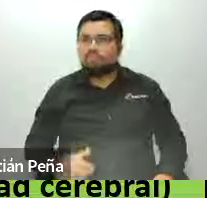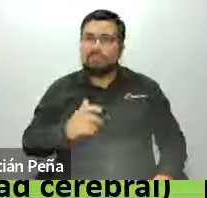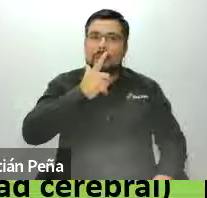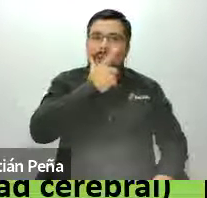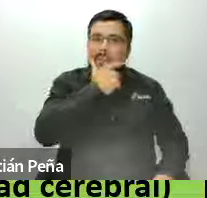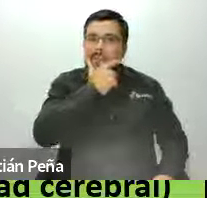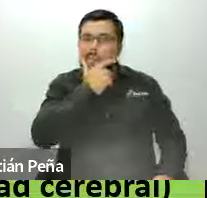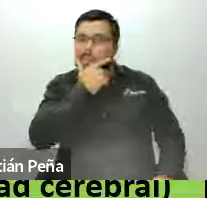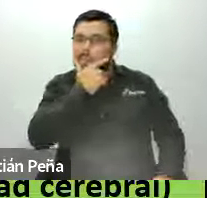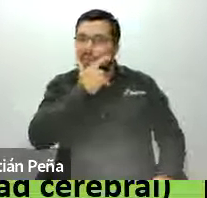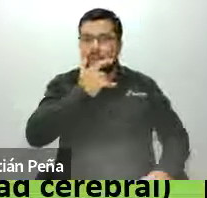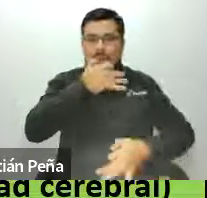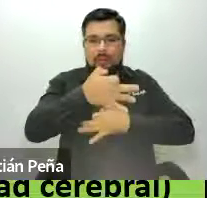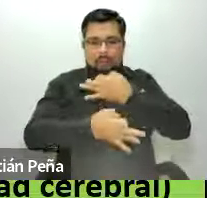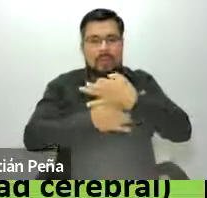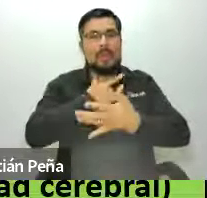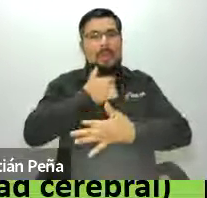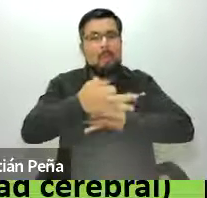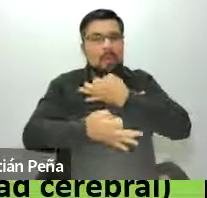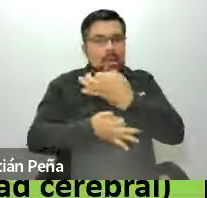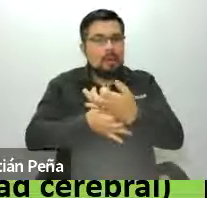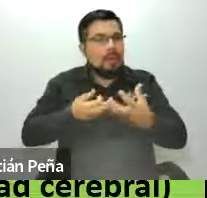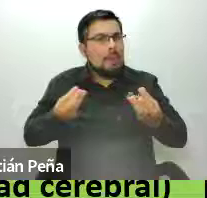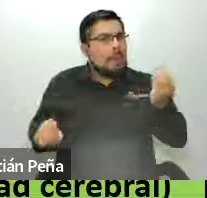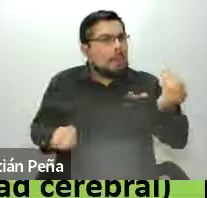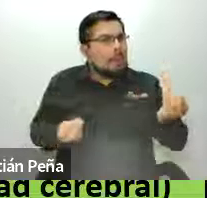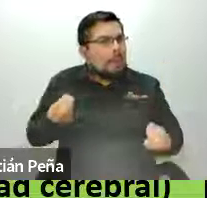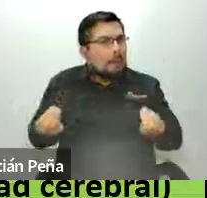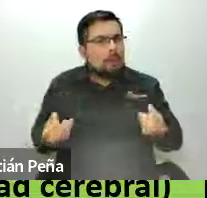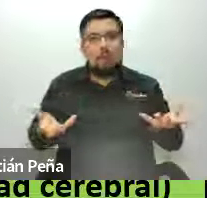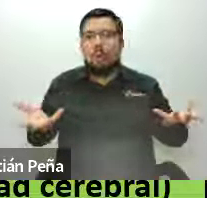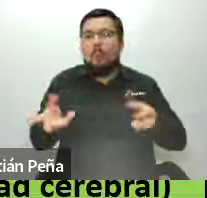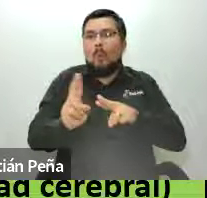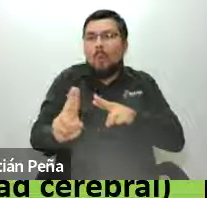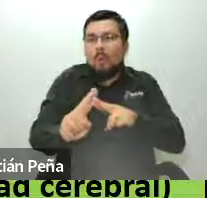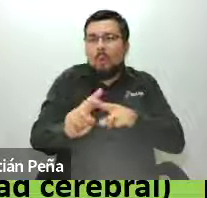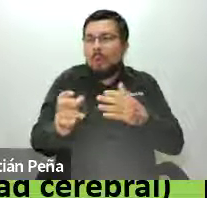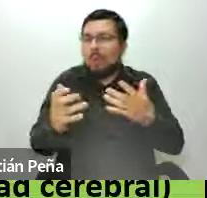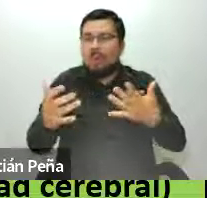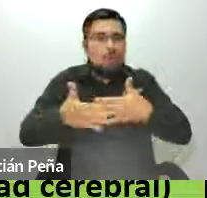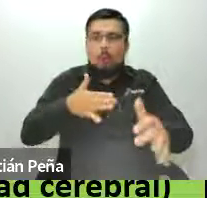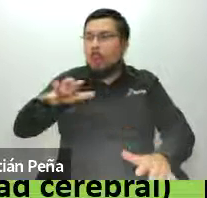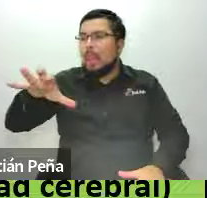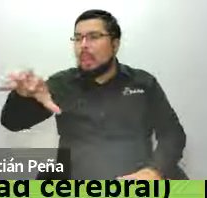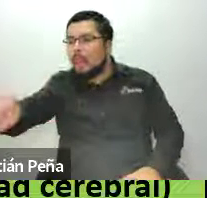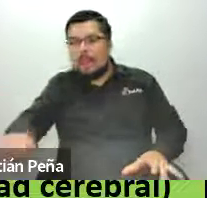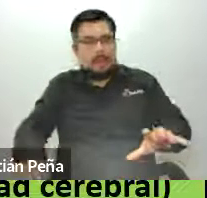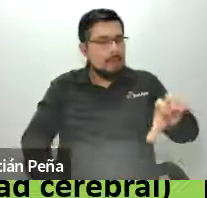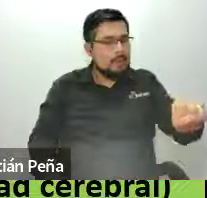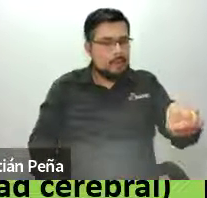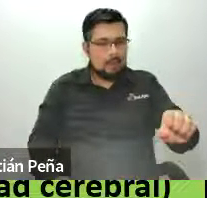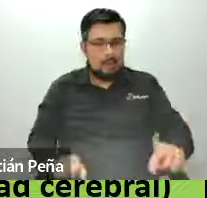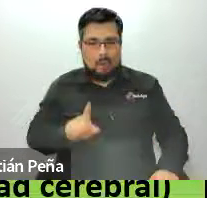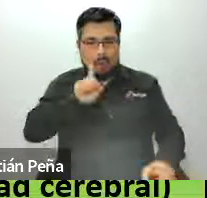contar cómo pasó esto. Entonces, ¿cómo lo hacemos? Decíamos, ¿de dónde nos agarramos? ¿Quiénes somos